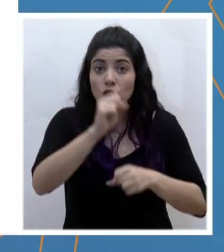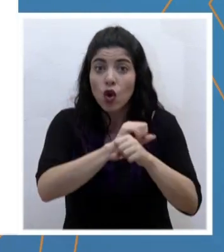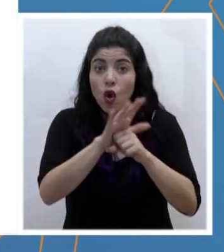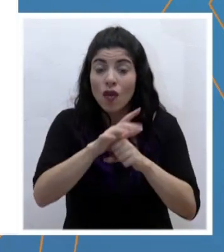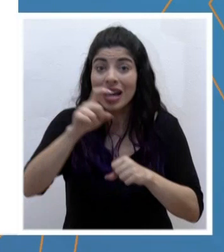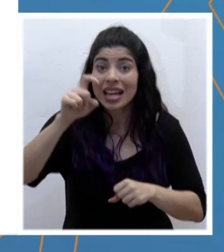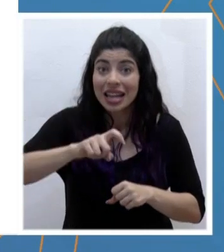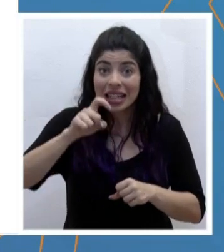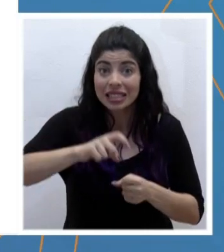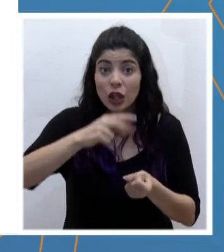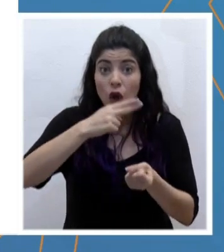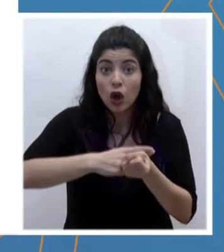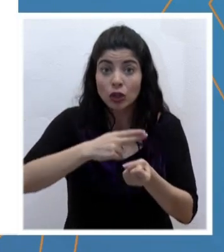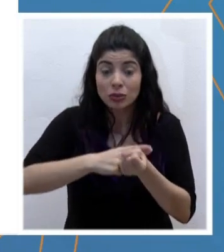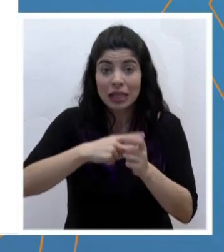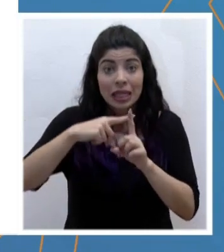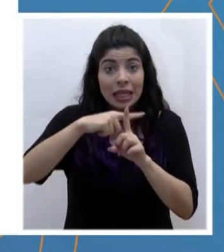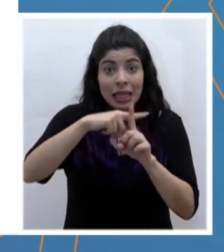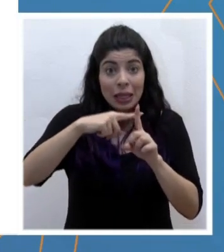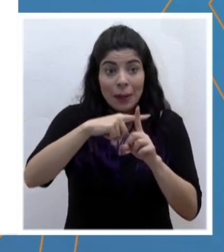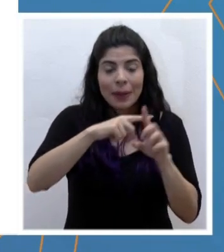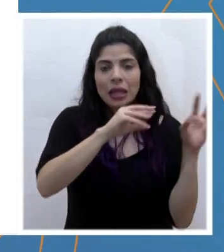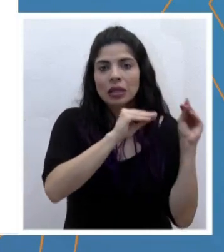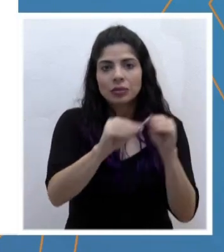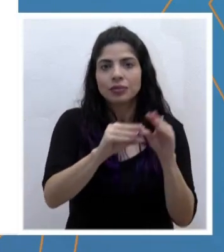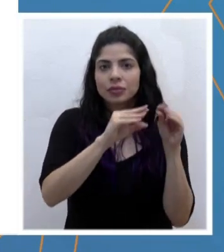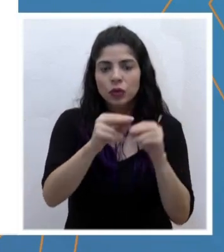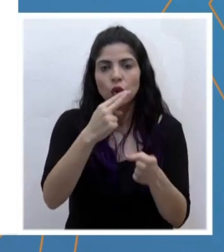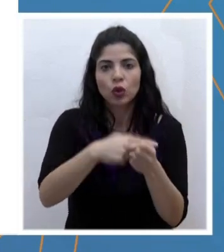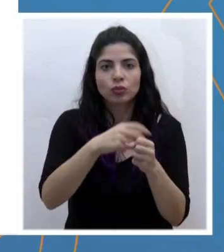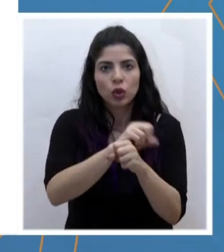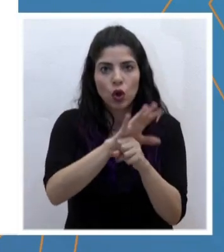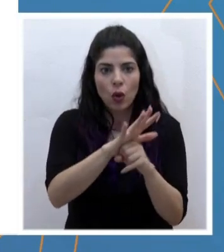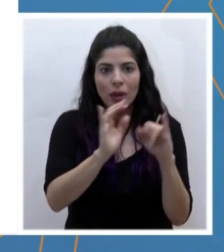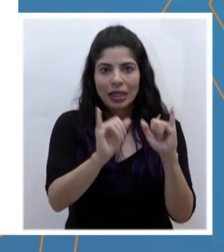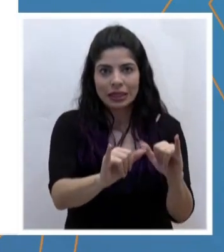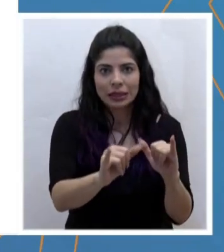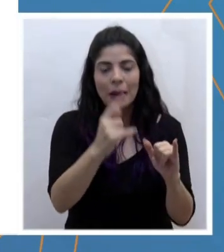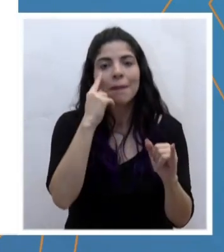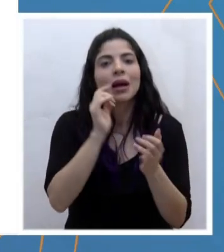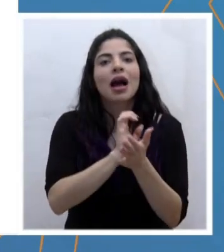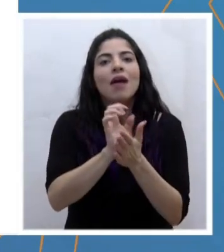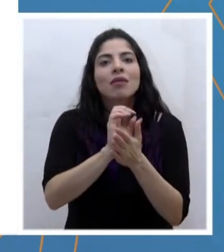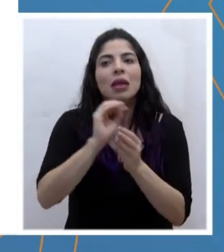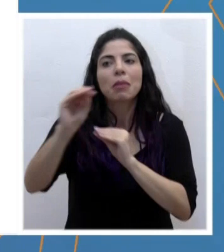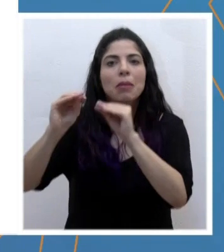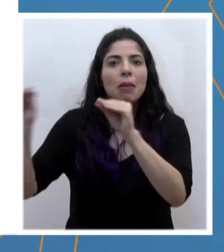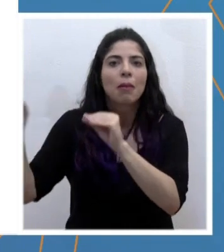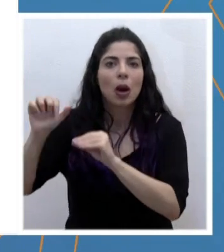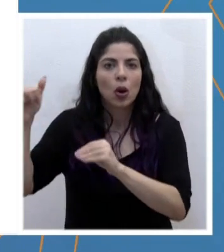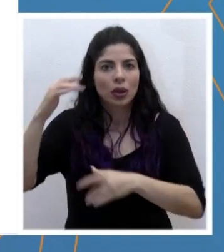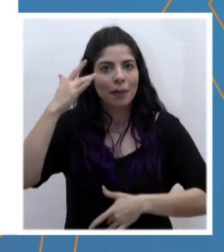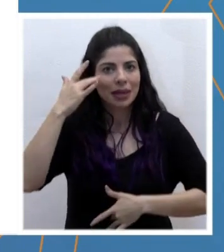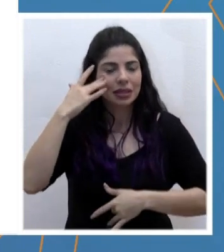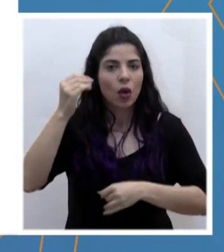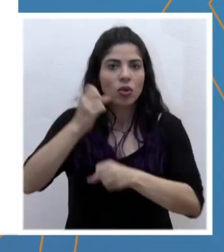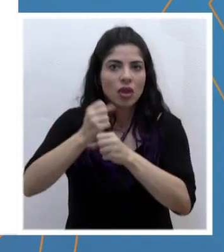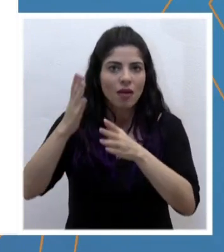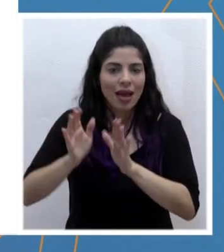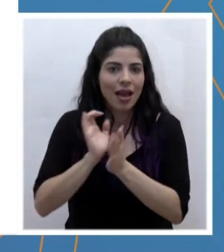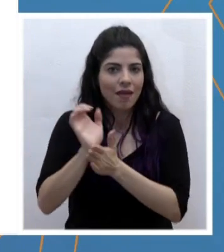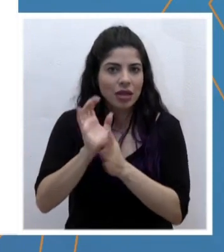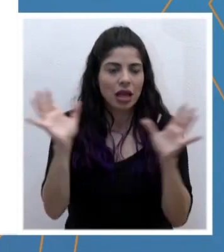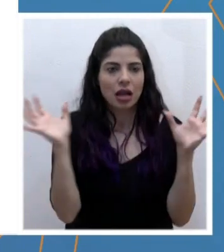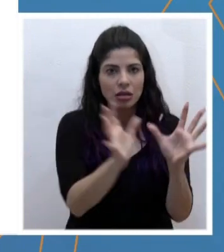que requieran hospitalización moderada se internen en el SEACO para evitar la contaminación de otros pacientes o de funcionarios, como les